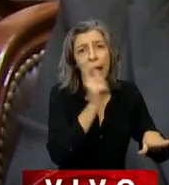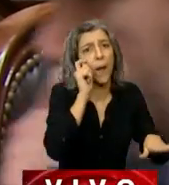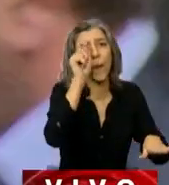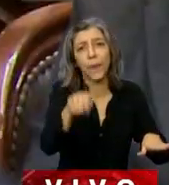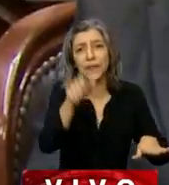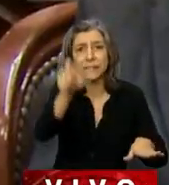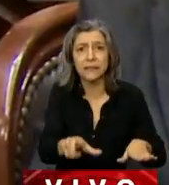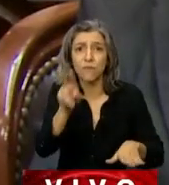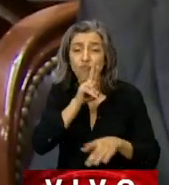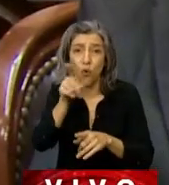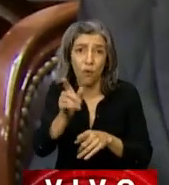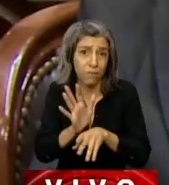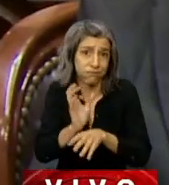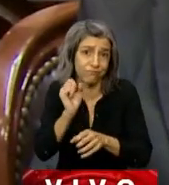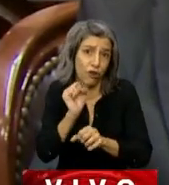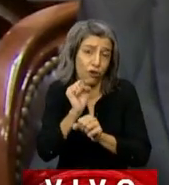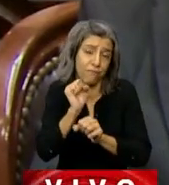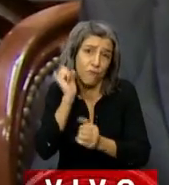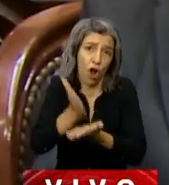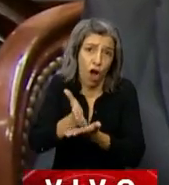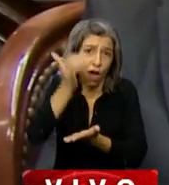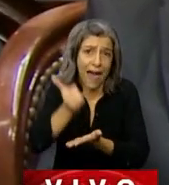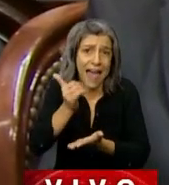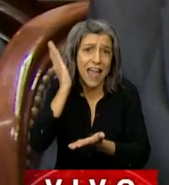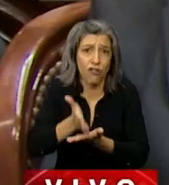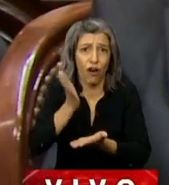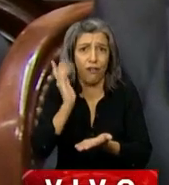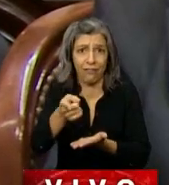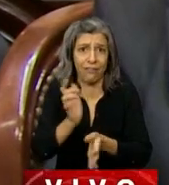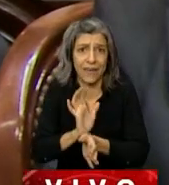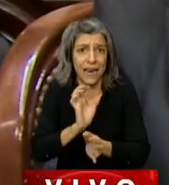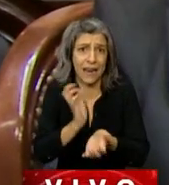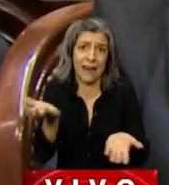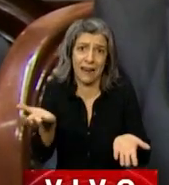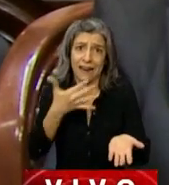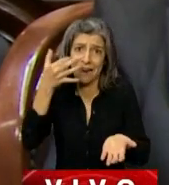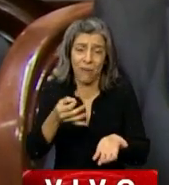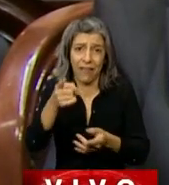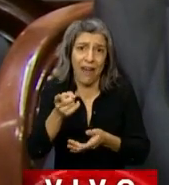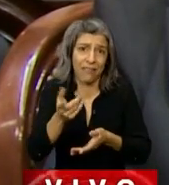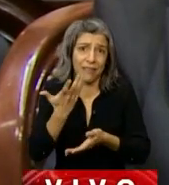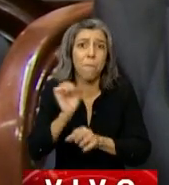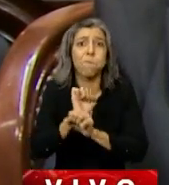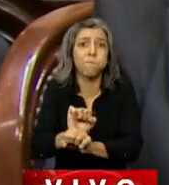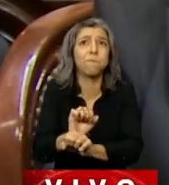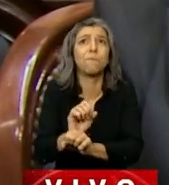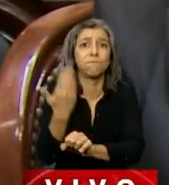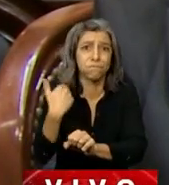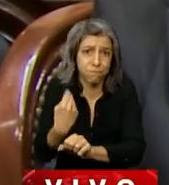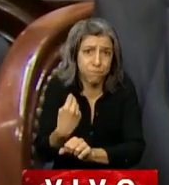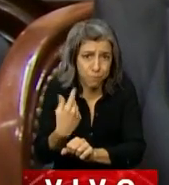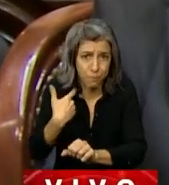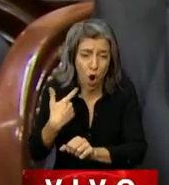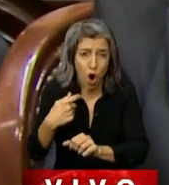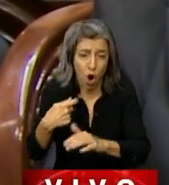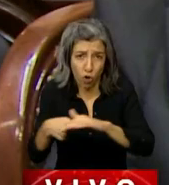que más allá de ser una dirigente política, no es una presa política, es una dirigente que está presa por hechos de corrupción.